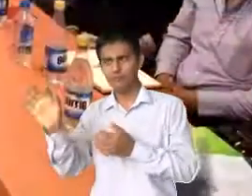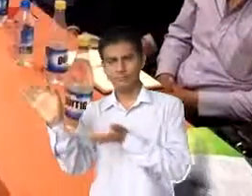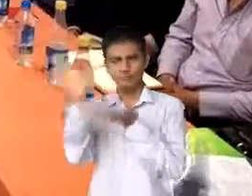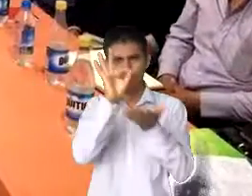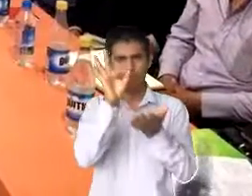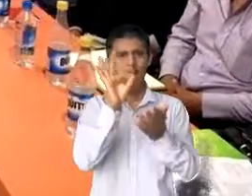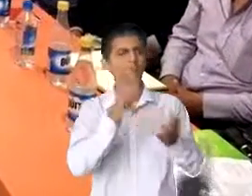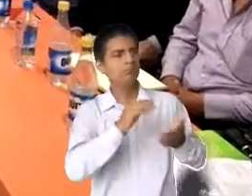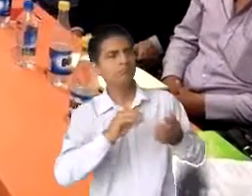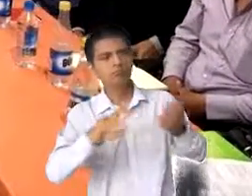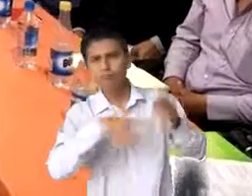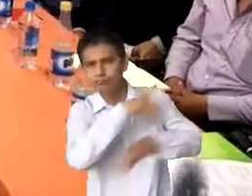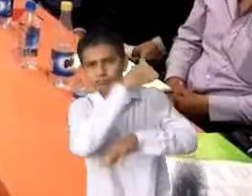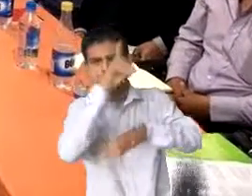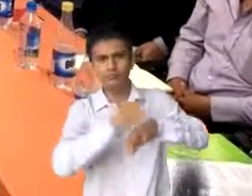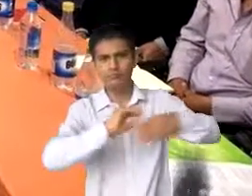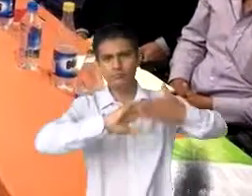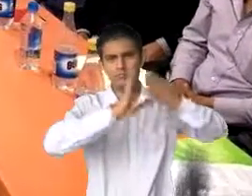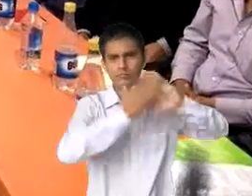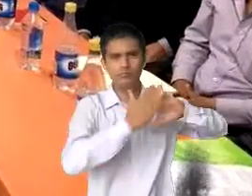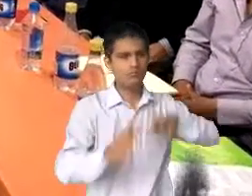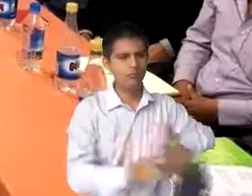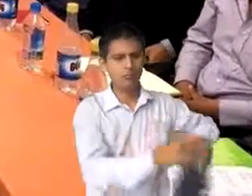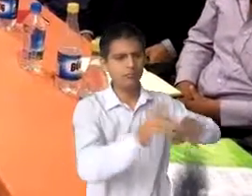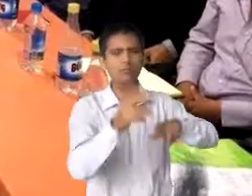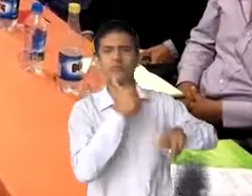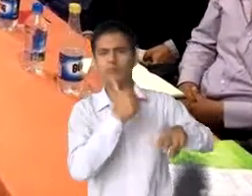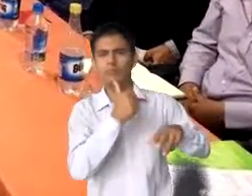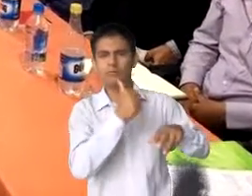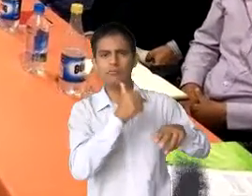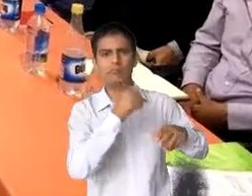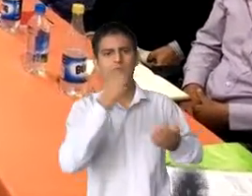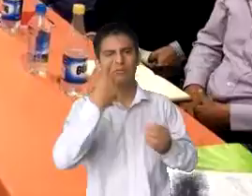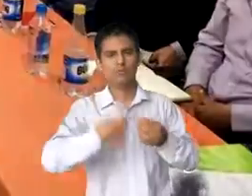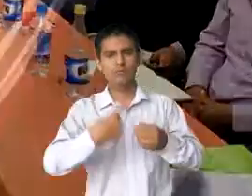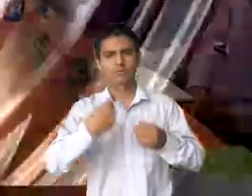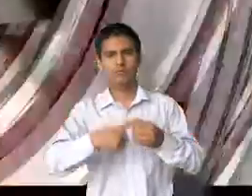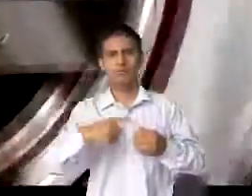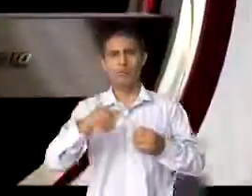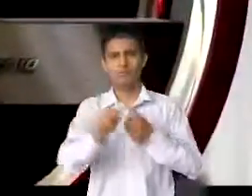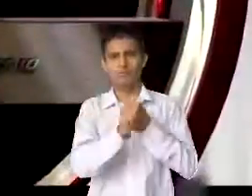de la reunión del directorio de la Mancomunidad de la Ruta del Agua en la ciudad de Quijos.